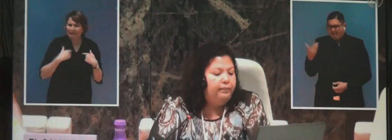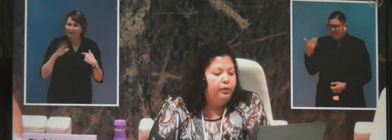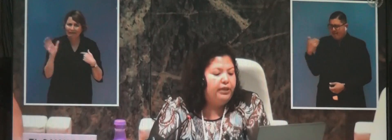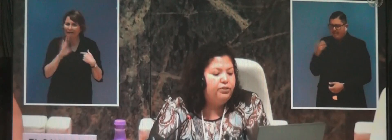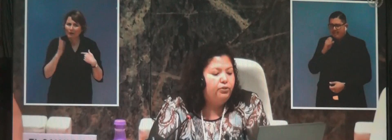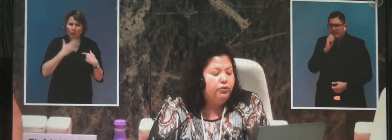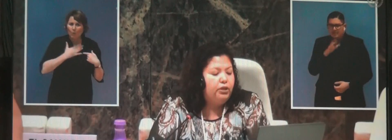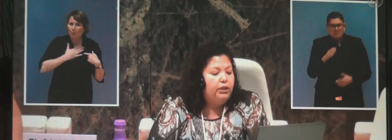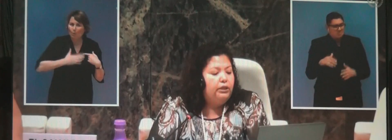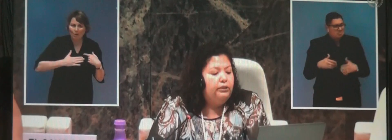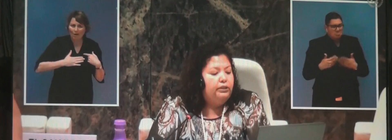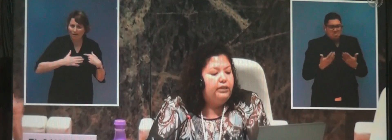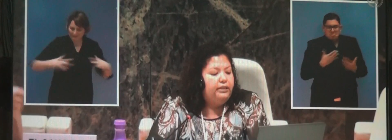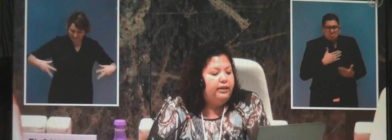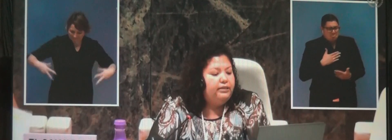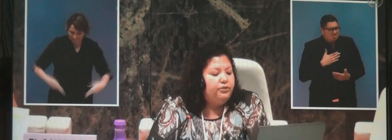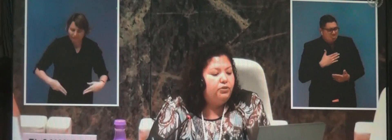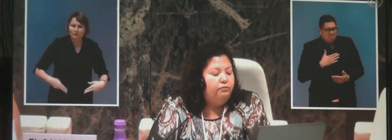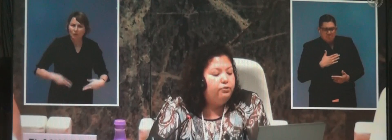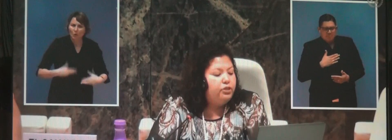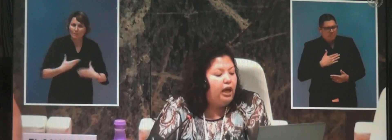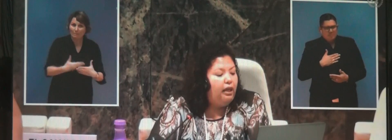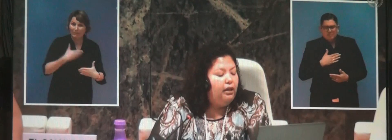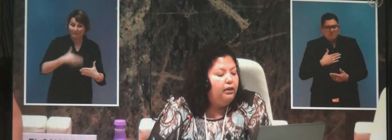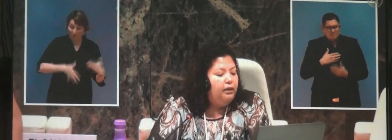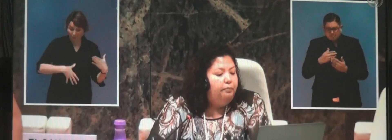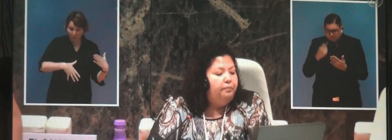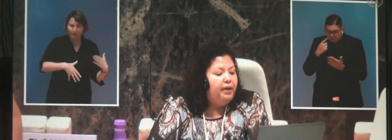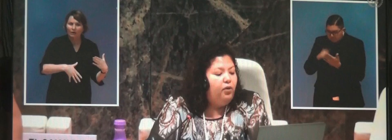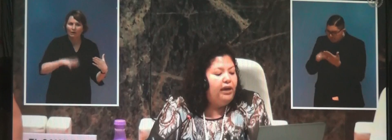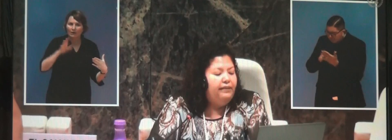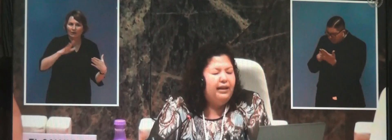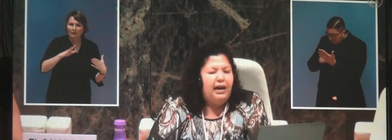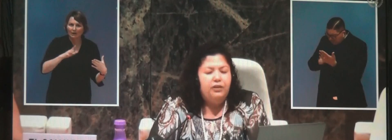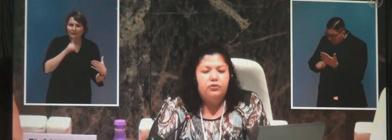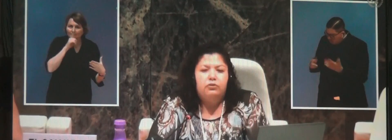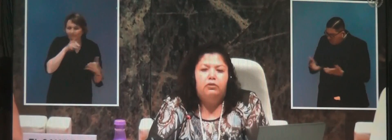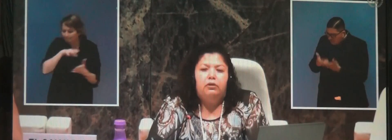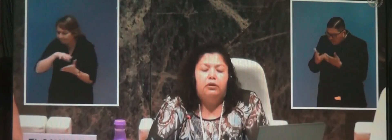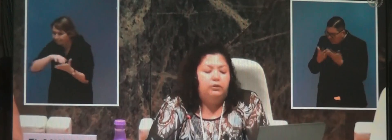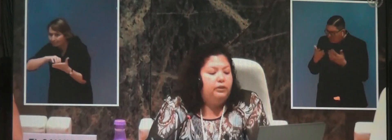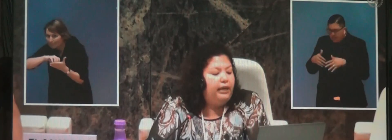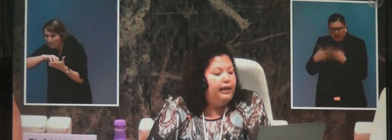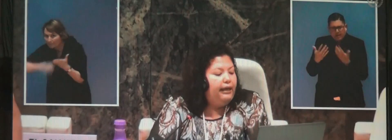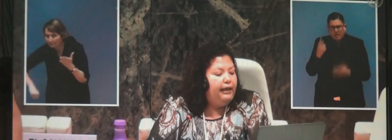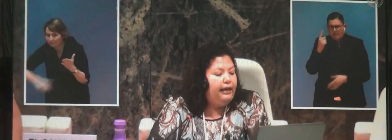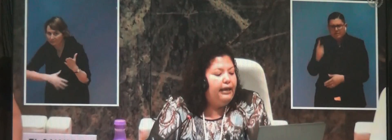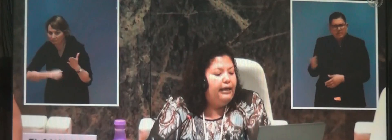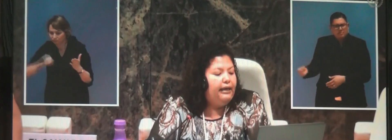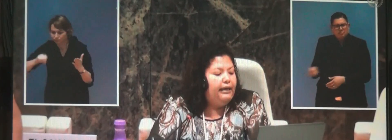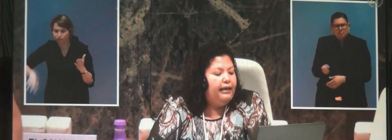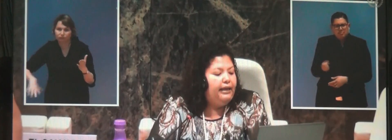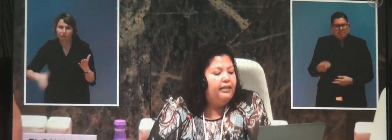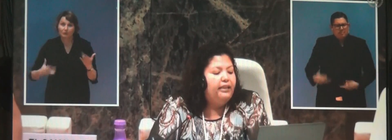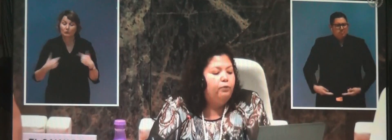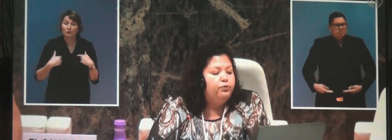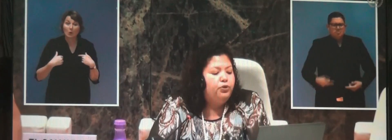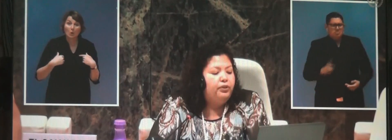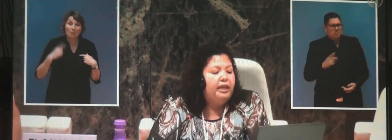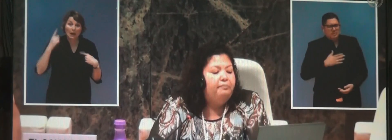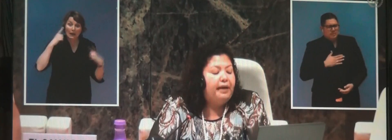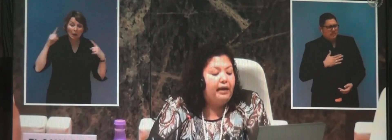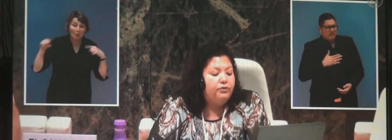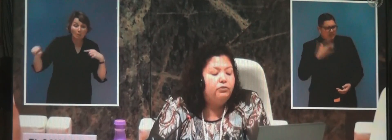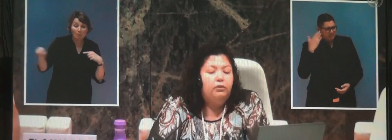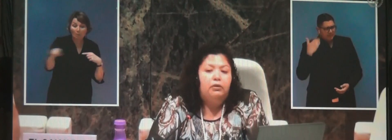no tenemos registros de esterilización forzada, pero en el caso de la interrupción